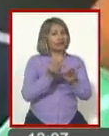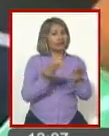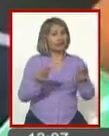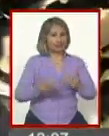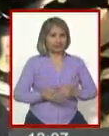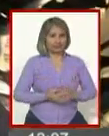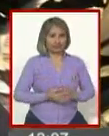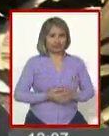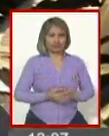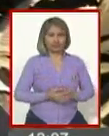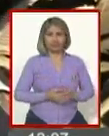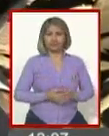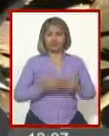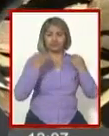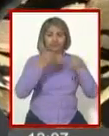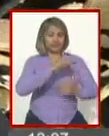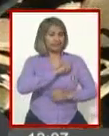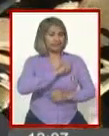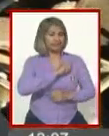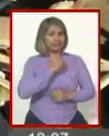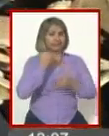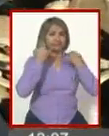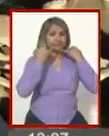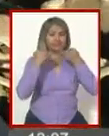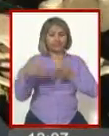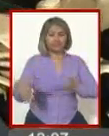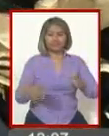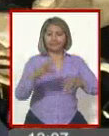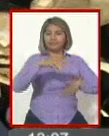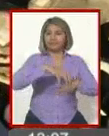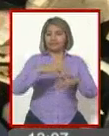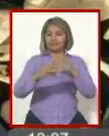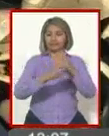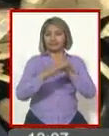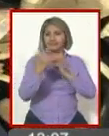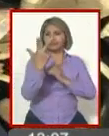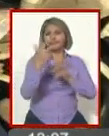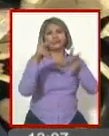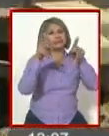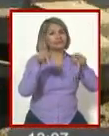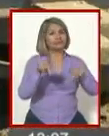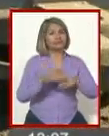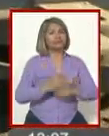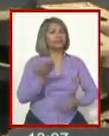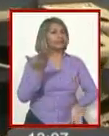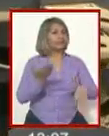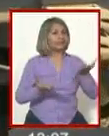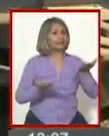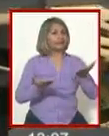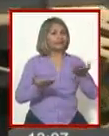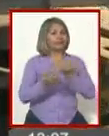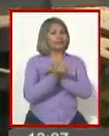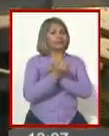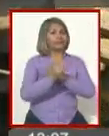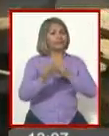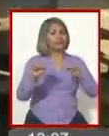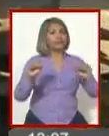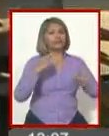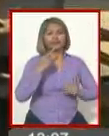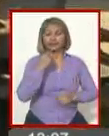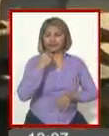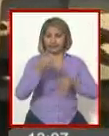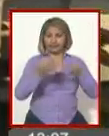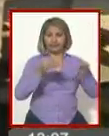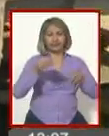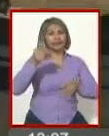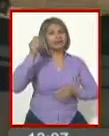gran consideración. El informe policial reporta que en el camión estaban a bordo tres personas, quienes aparentemente salieron ilesas. Según